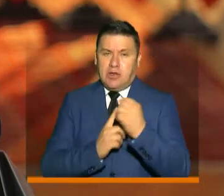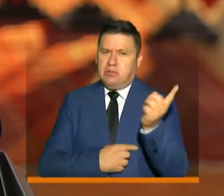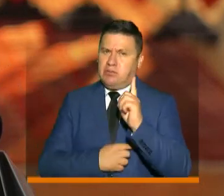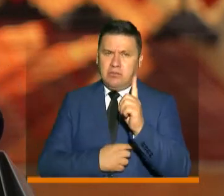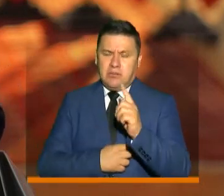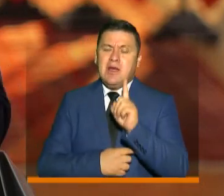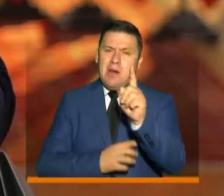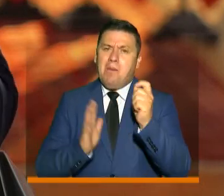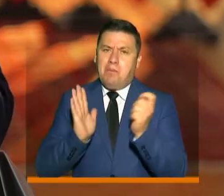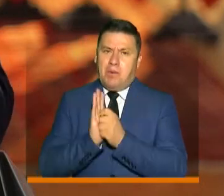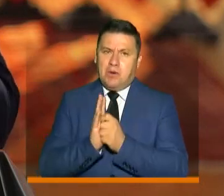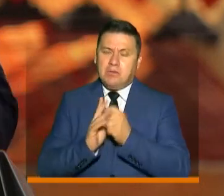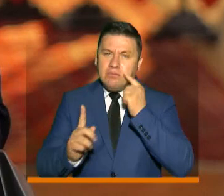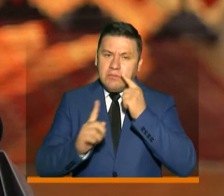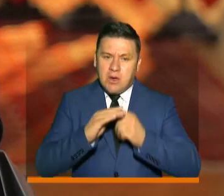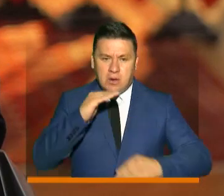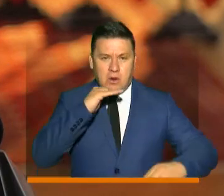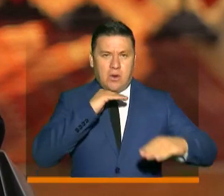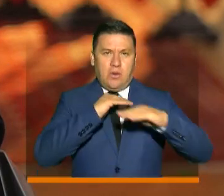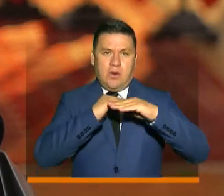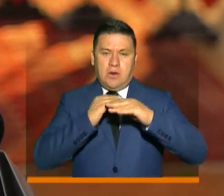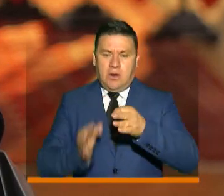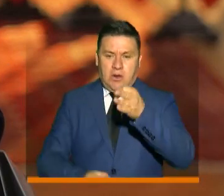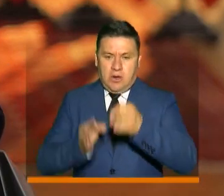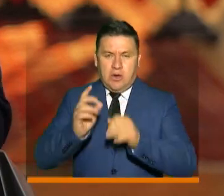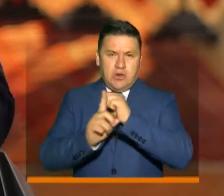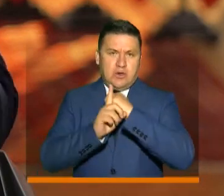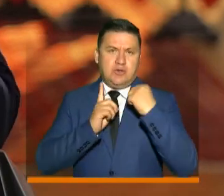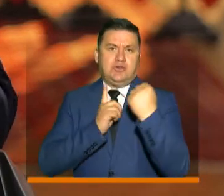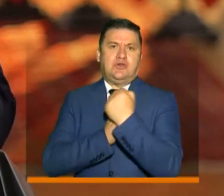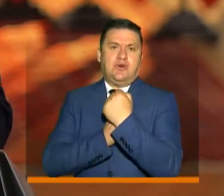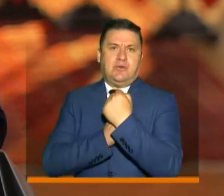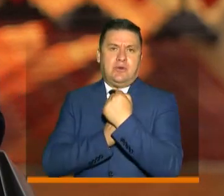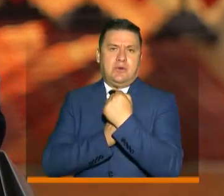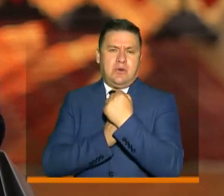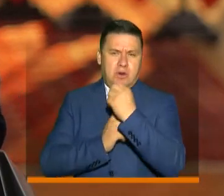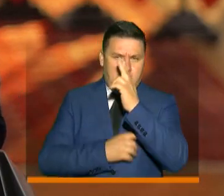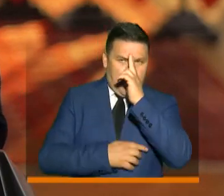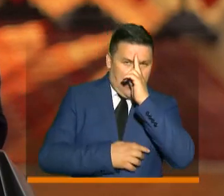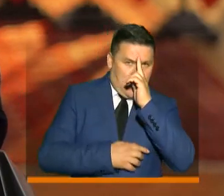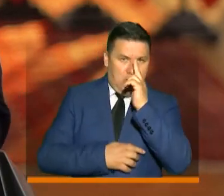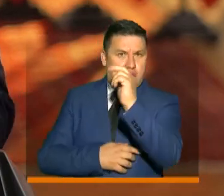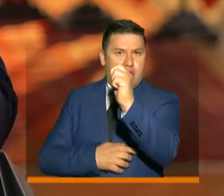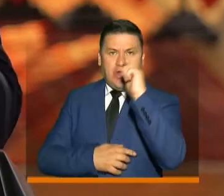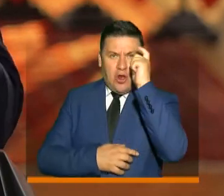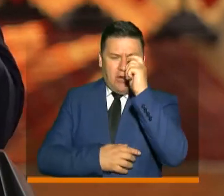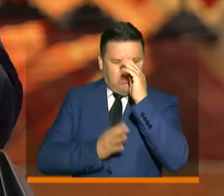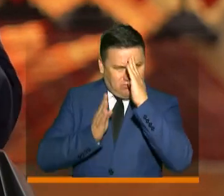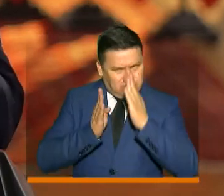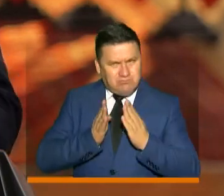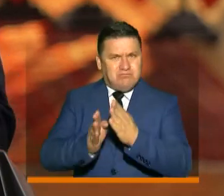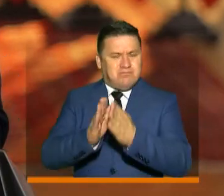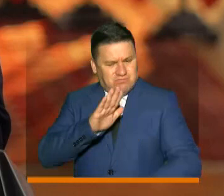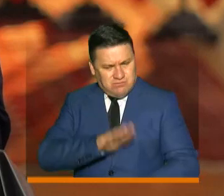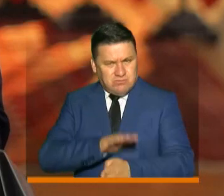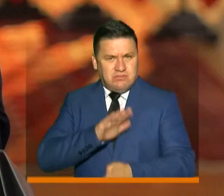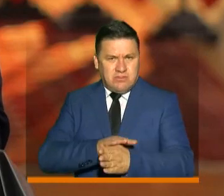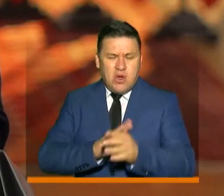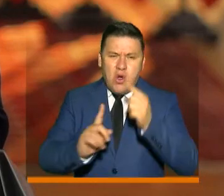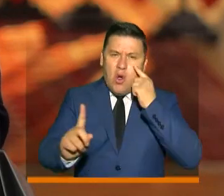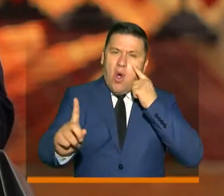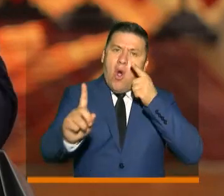esto la equidad y la justicia social que han sido el norte de este gobierno seguirá siendo nuestro máximo